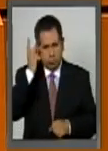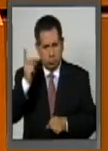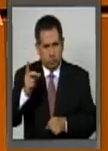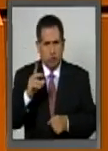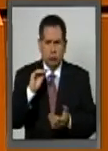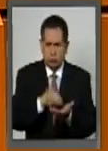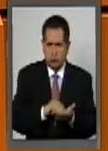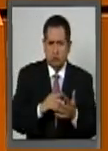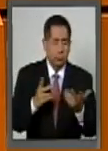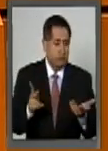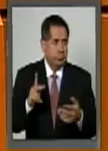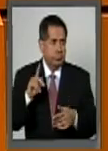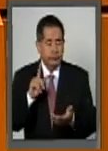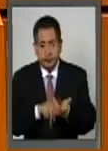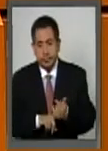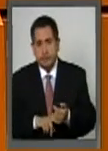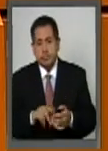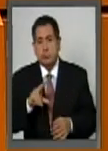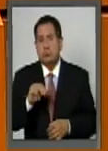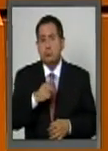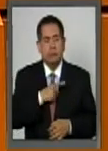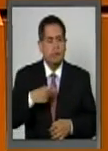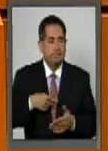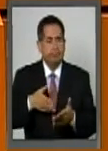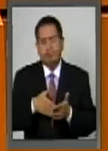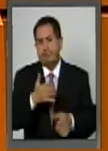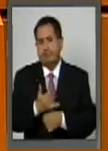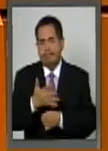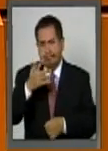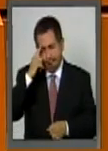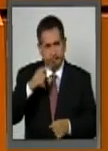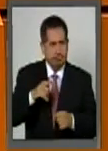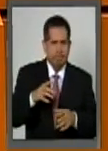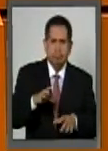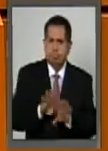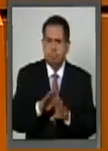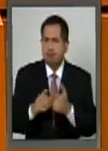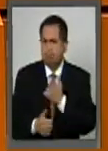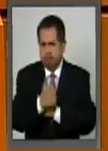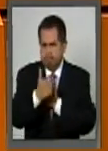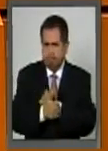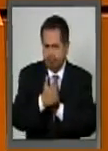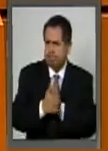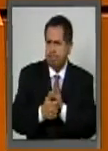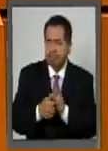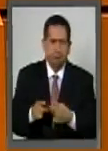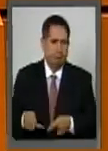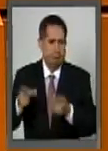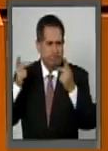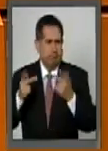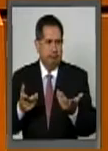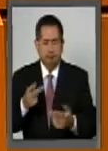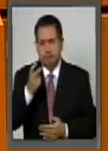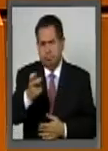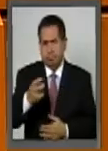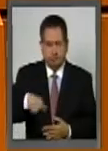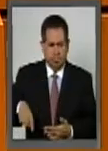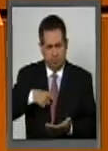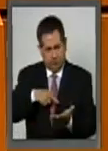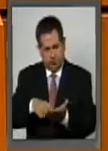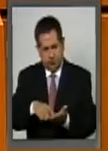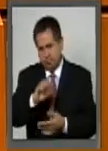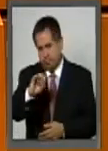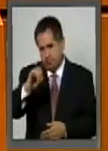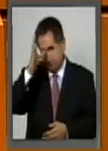esa propiedad se convierta en un obstáculo para la competitividad. Y por eso nosotros